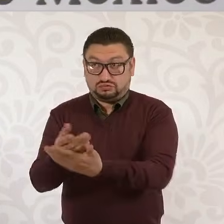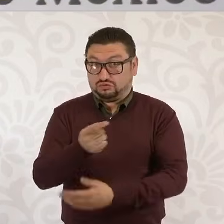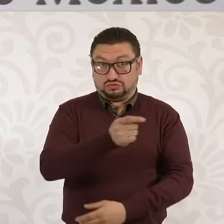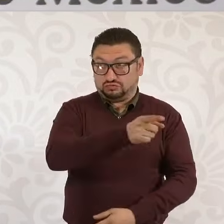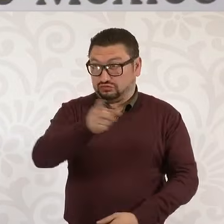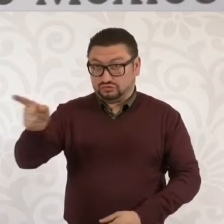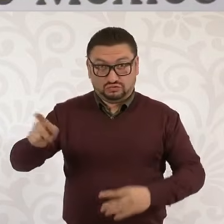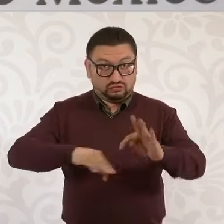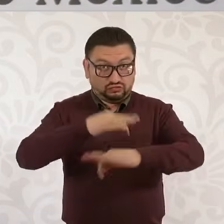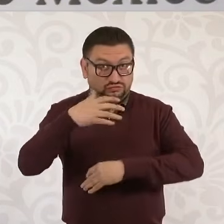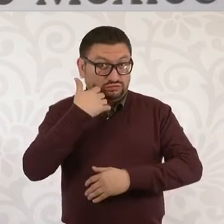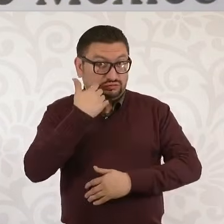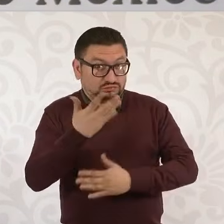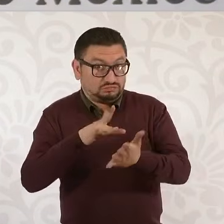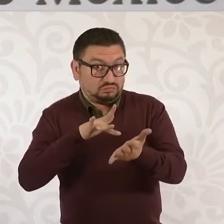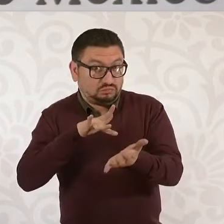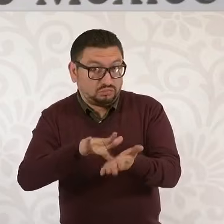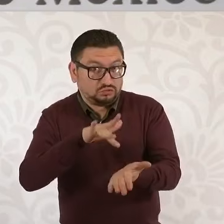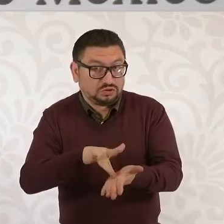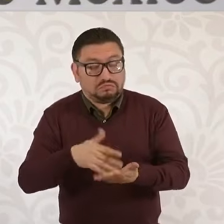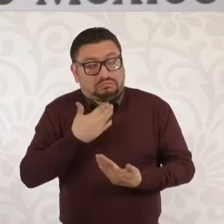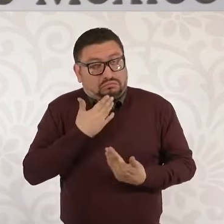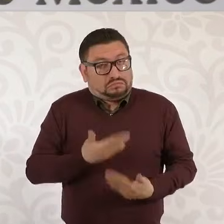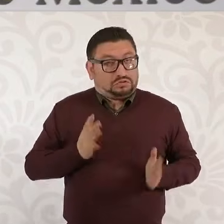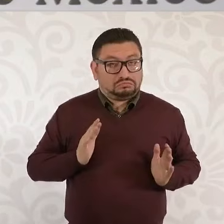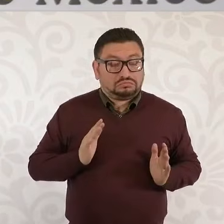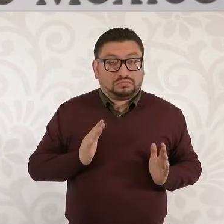Quien quiera mantener el privilegio de las listas,